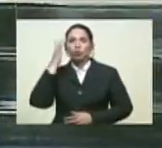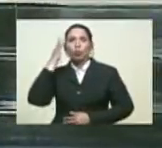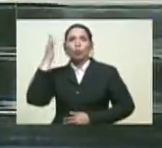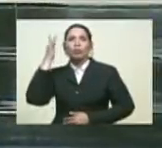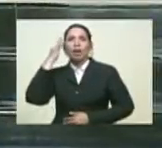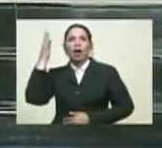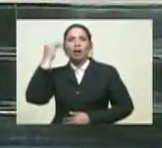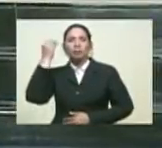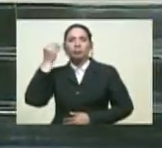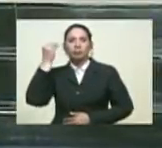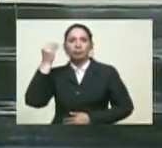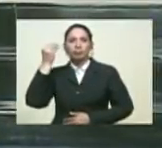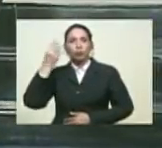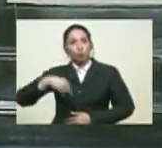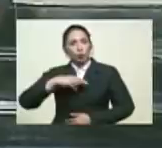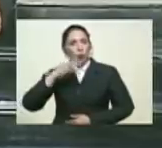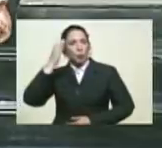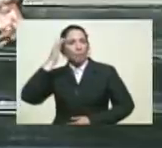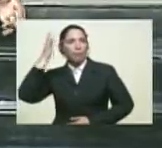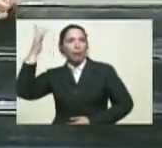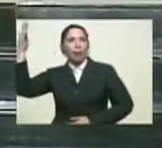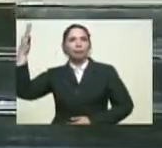y soñamos en grande.